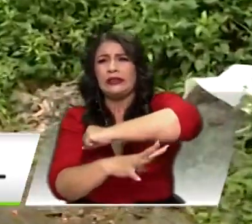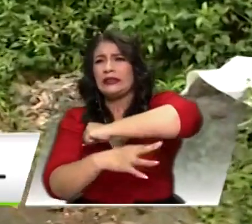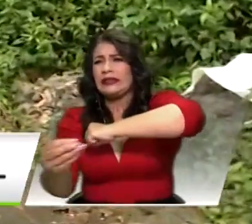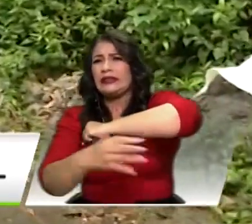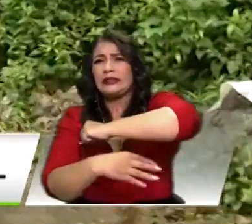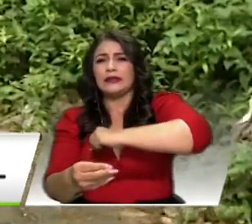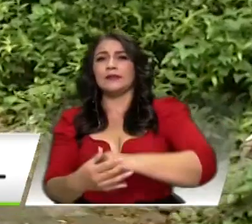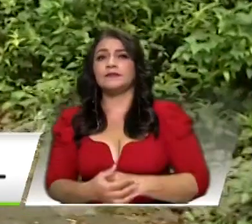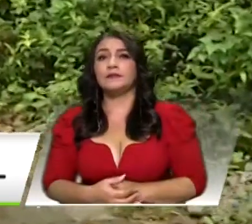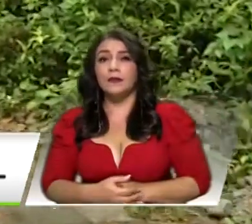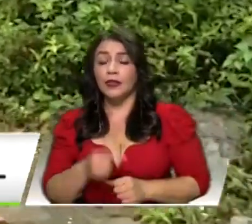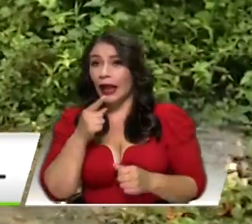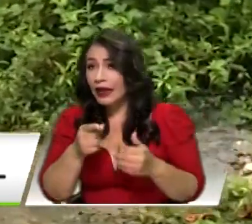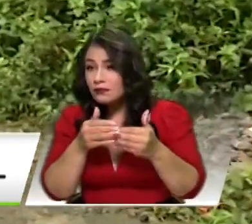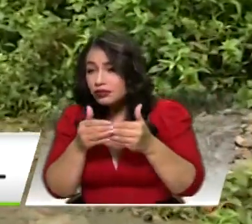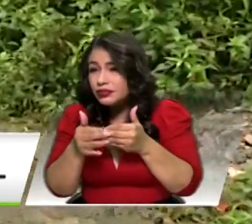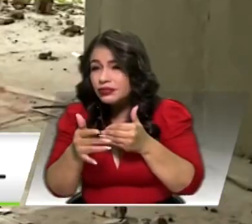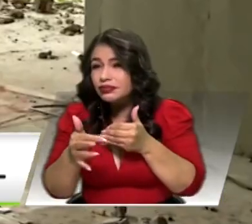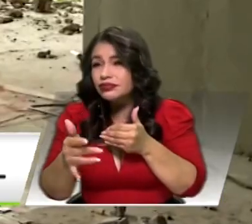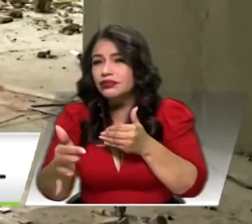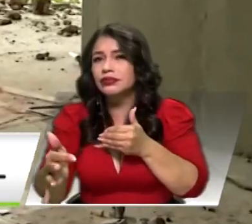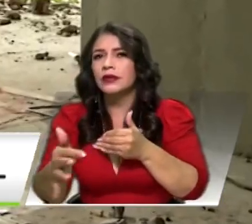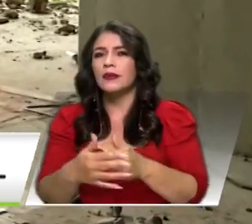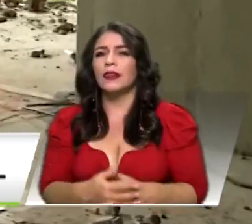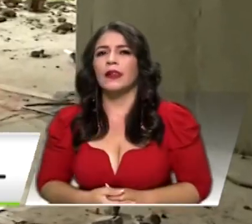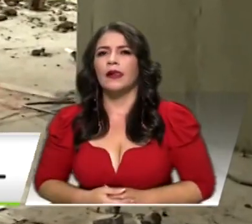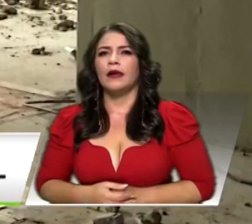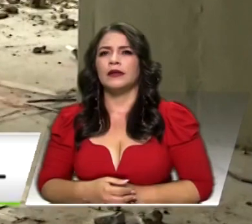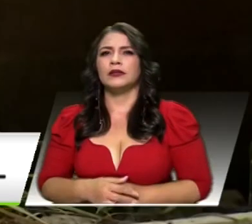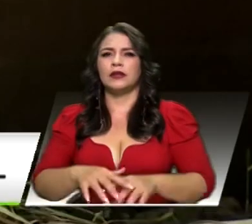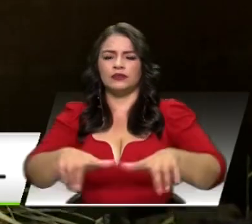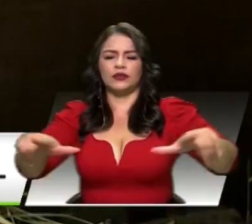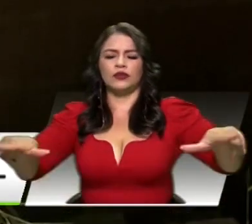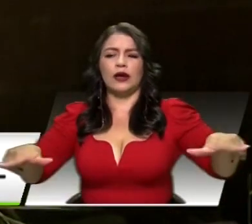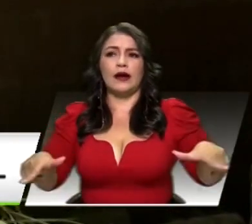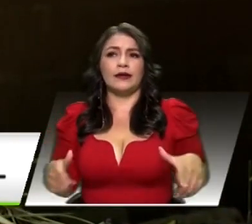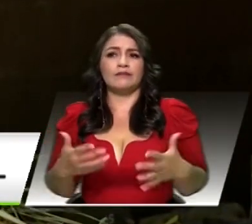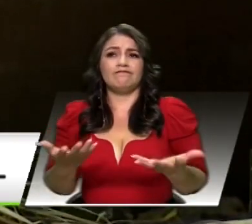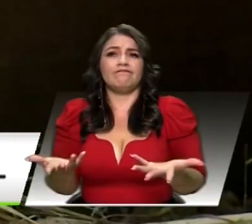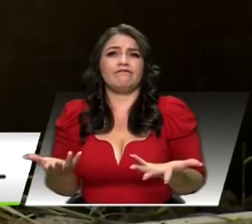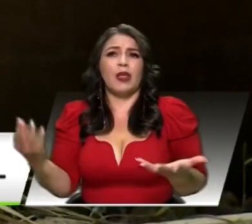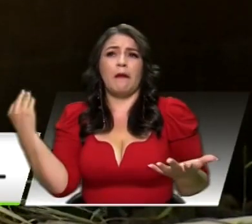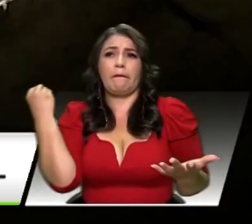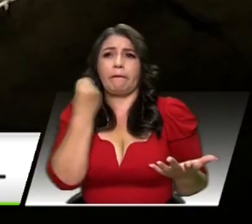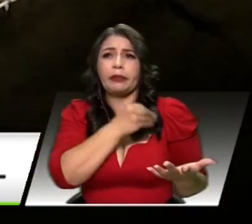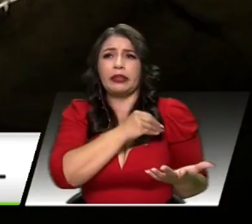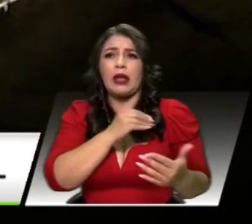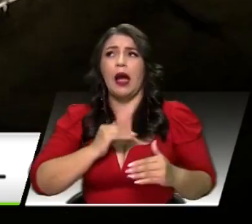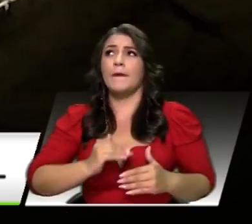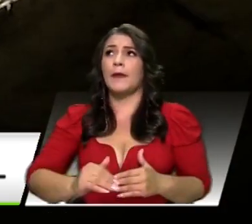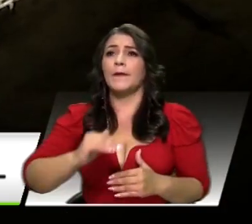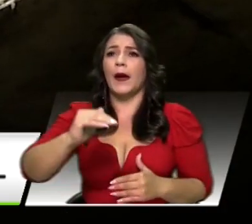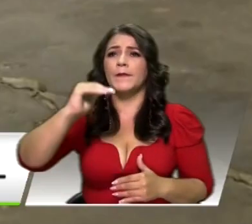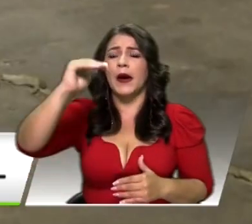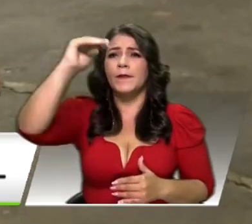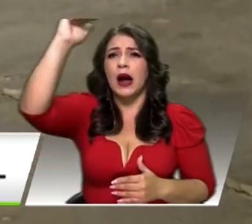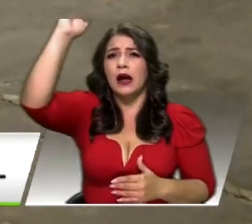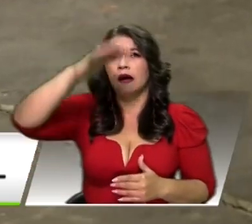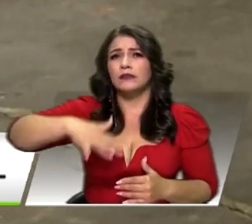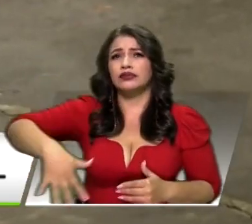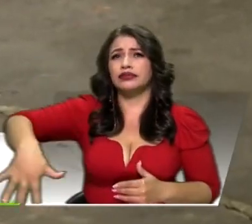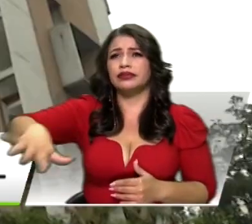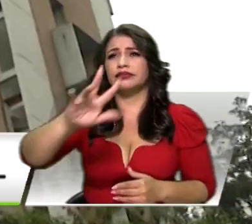A partir de entonces, la construcción fue un cementerio de ilusiones, un campo de apartamentos con un epitafio que